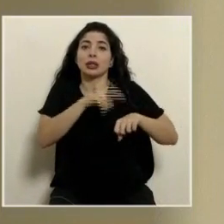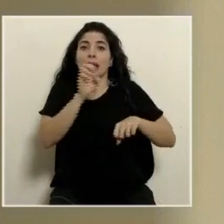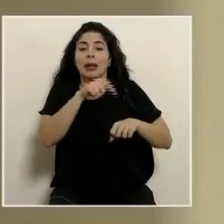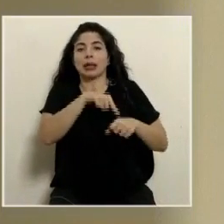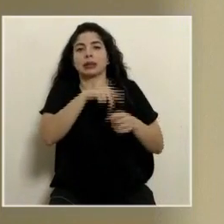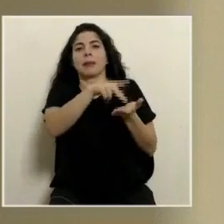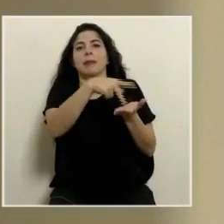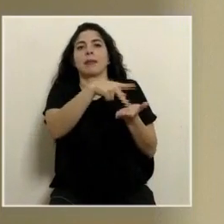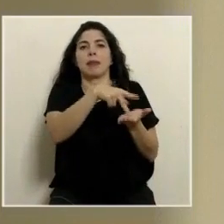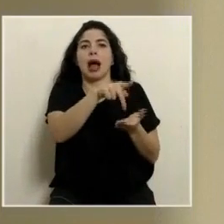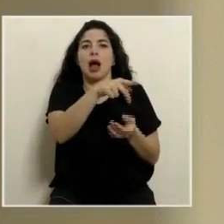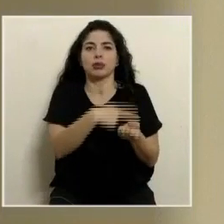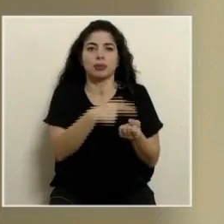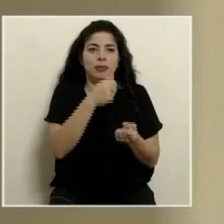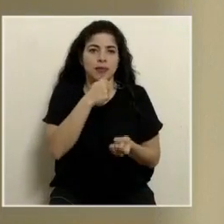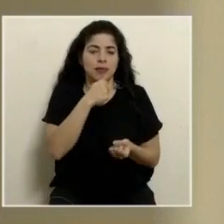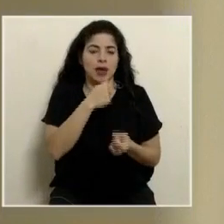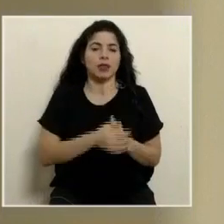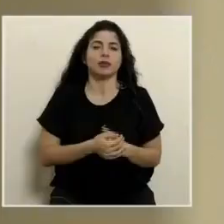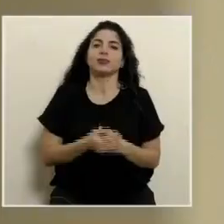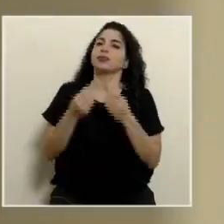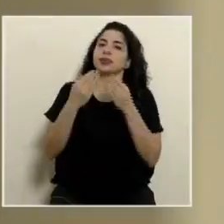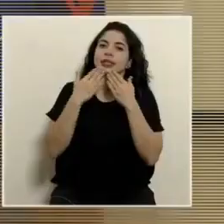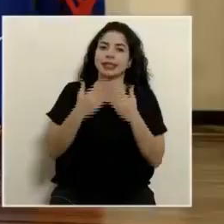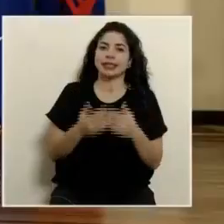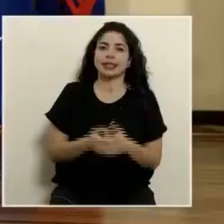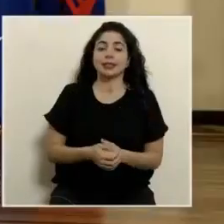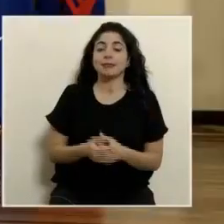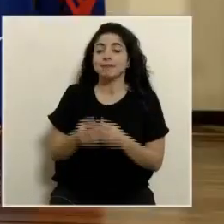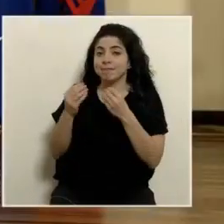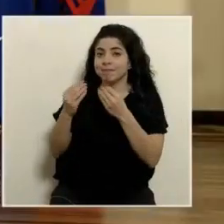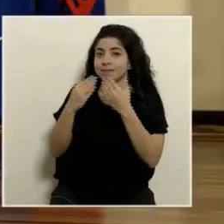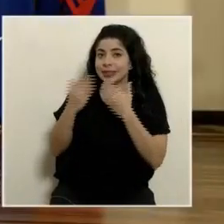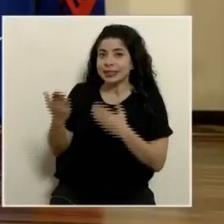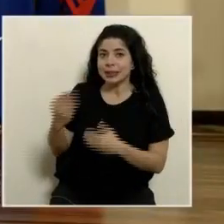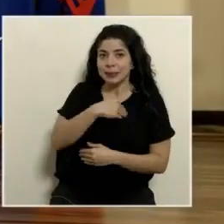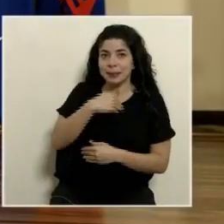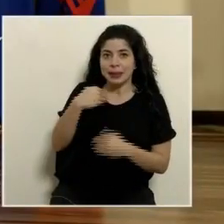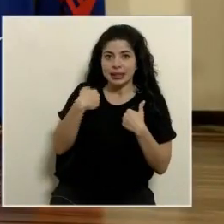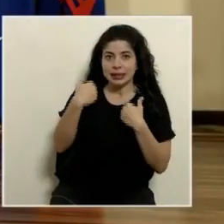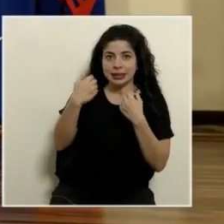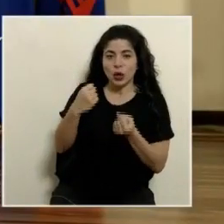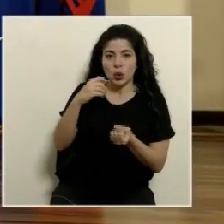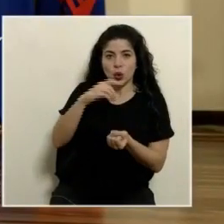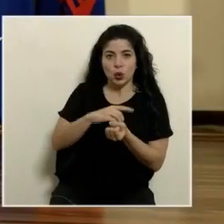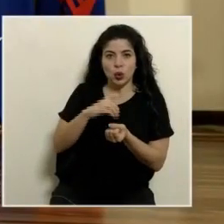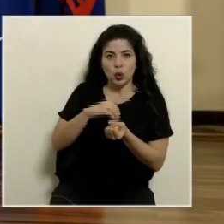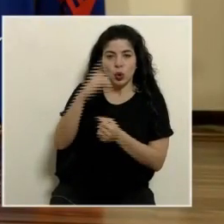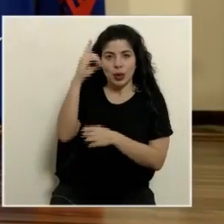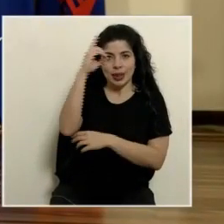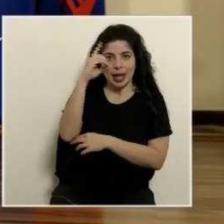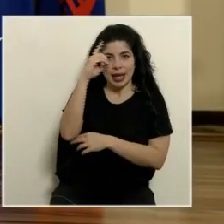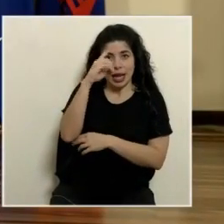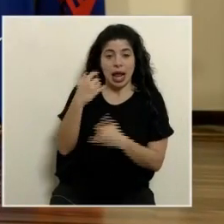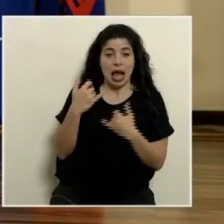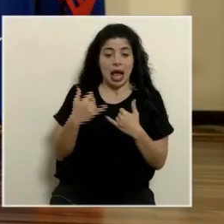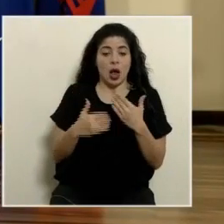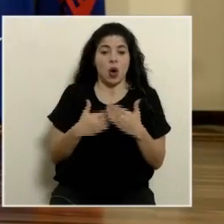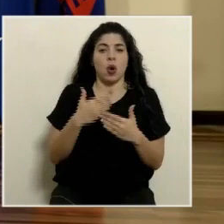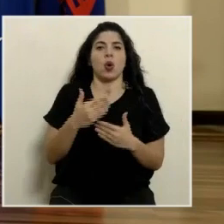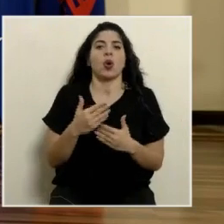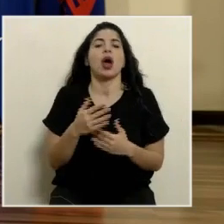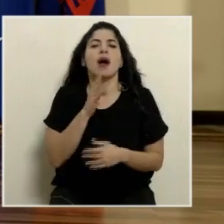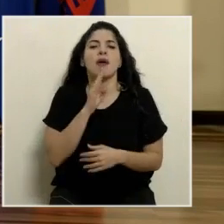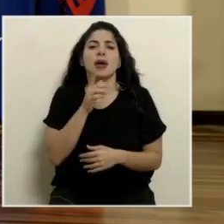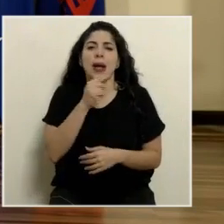Emergencias. Muchas gracias. Muchas gracias al ministro de Salud, el doctor Daniel Salas. A continuación escuchamos